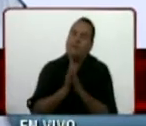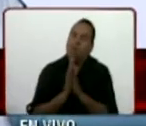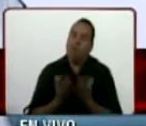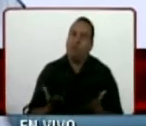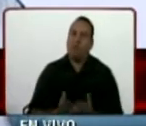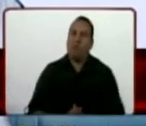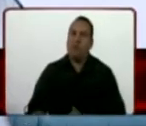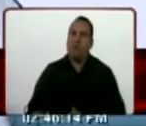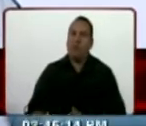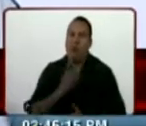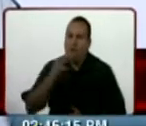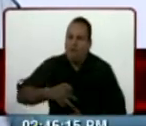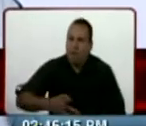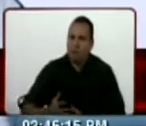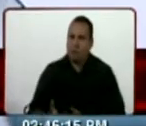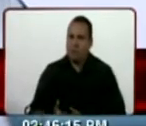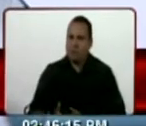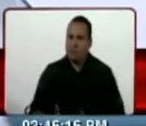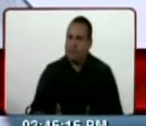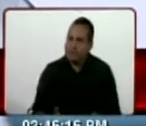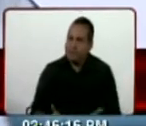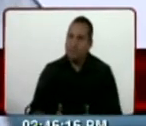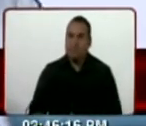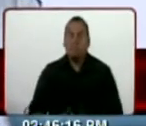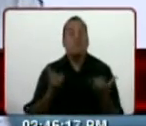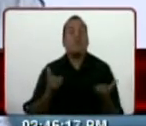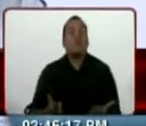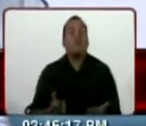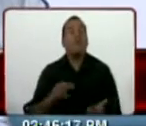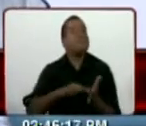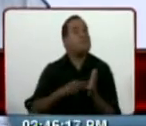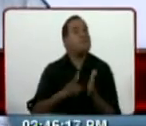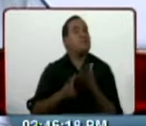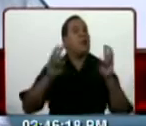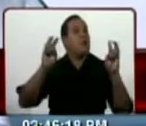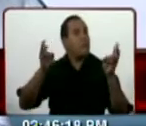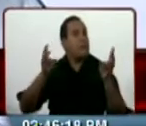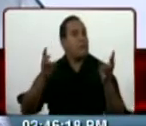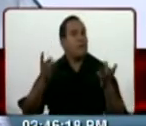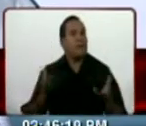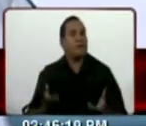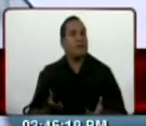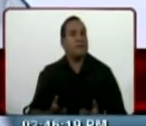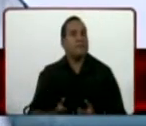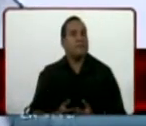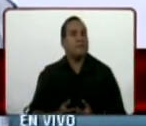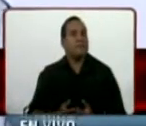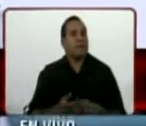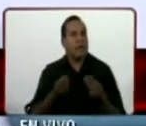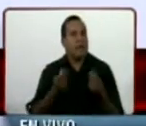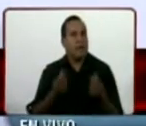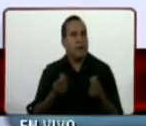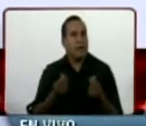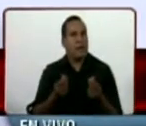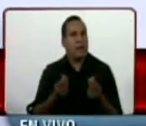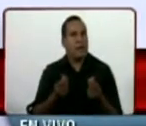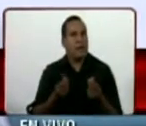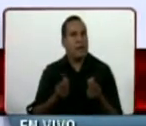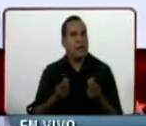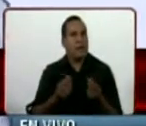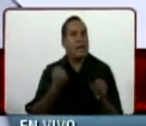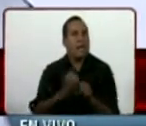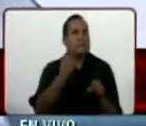se justifican, ¿entiendes? Ahora, sobre el tema del papel de los